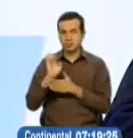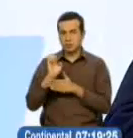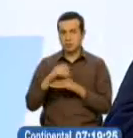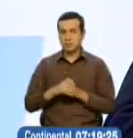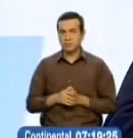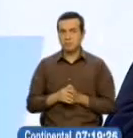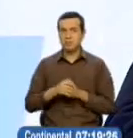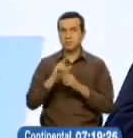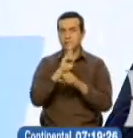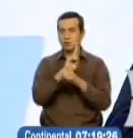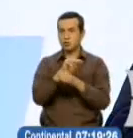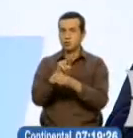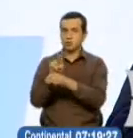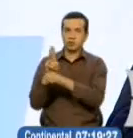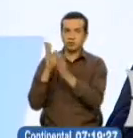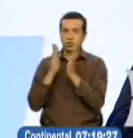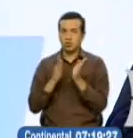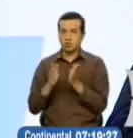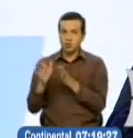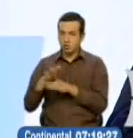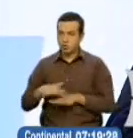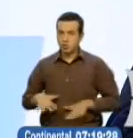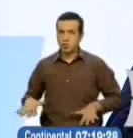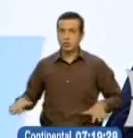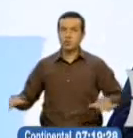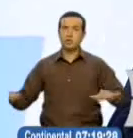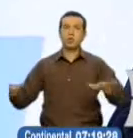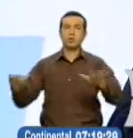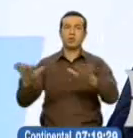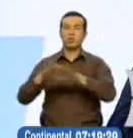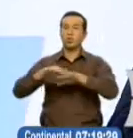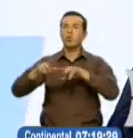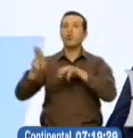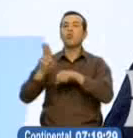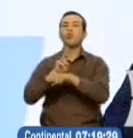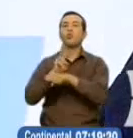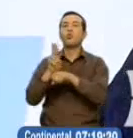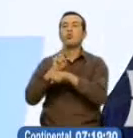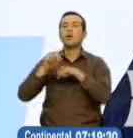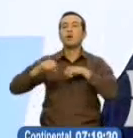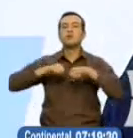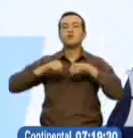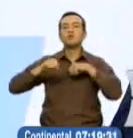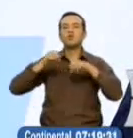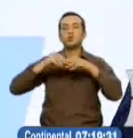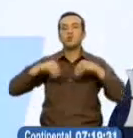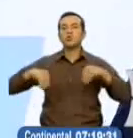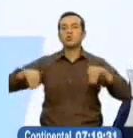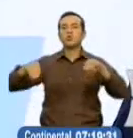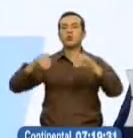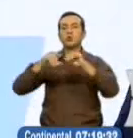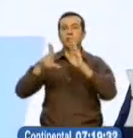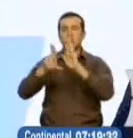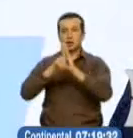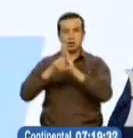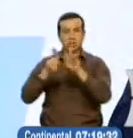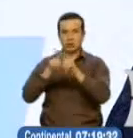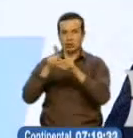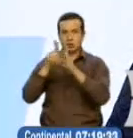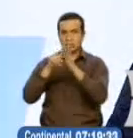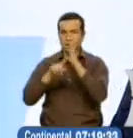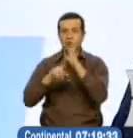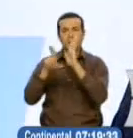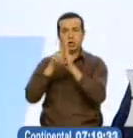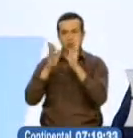La superintendencia de ordenamiento territorial, uso y gestión de suelo nace en la ley que tiene ese mismo nombre, la Ley